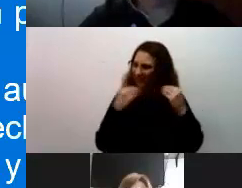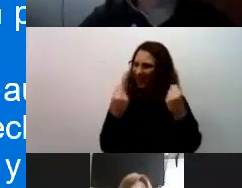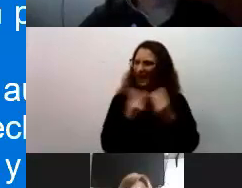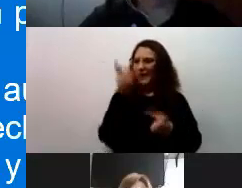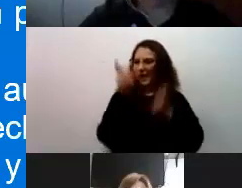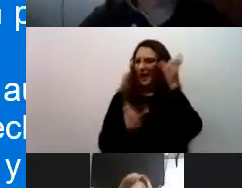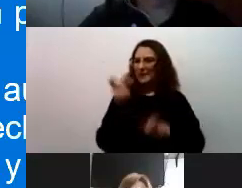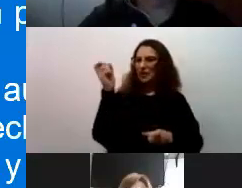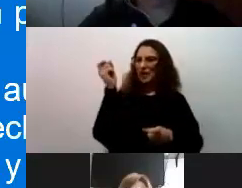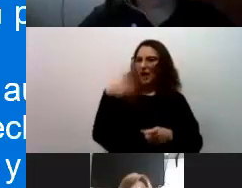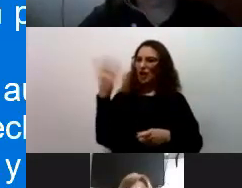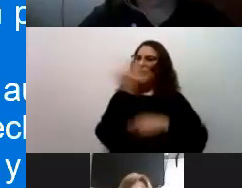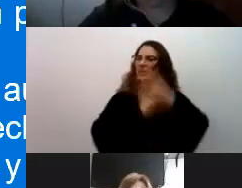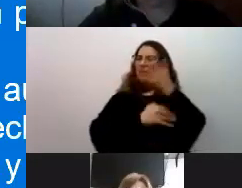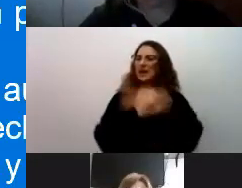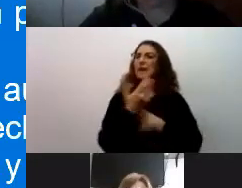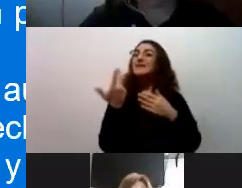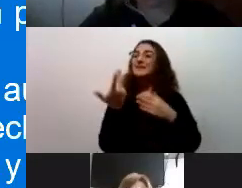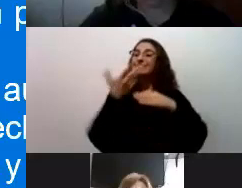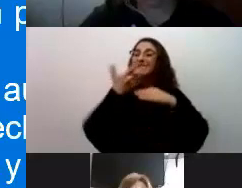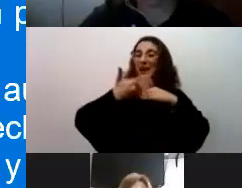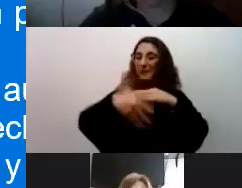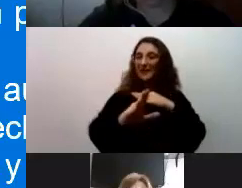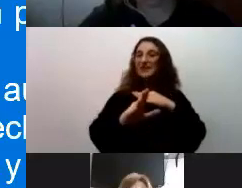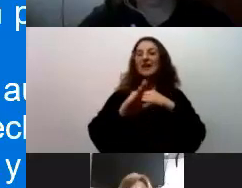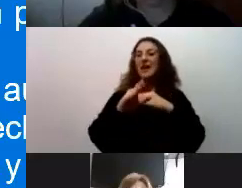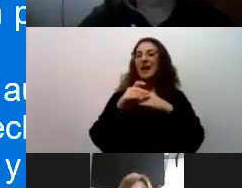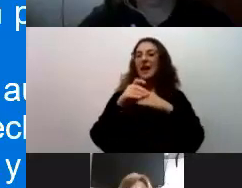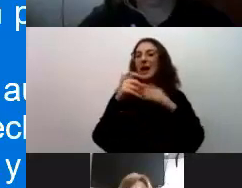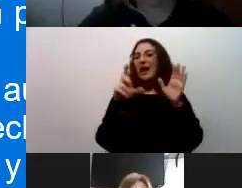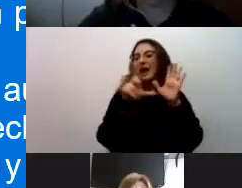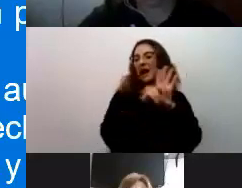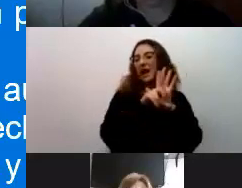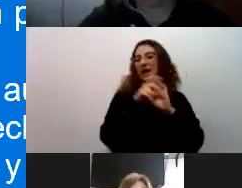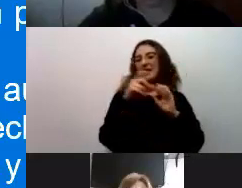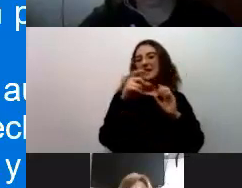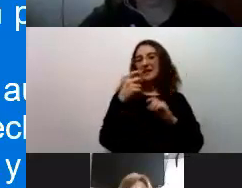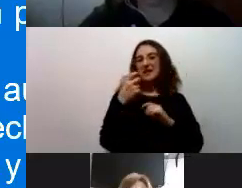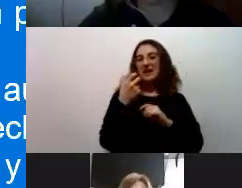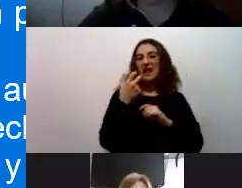lo es a partir de la ley 26.378,